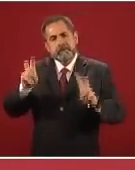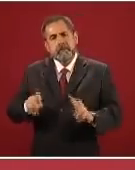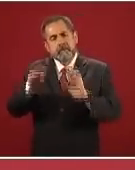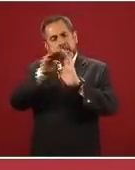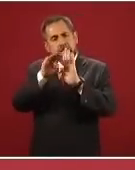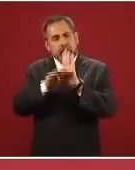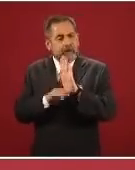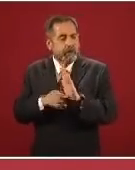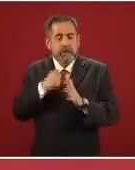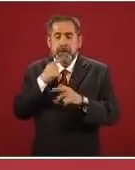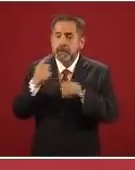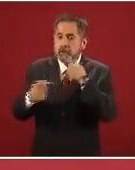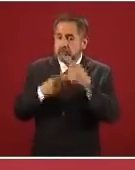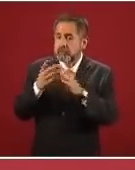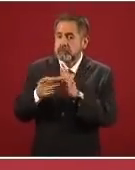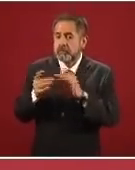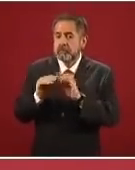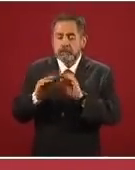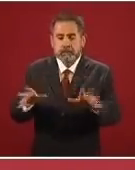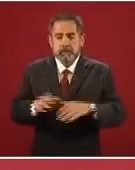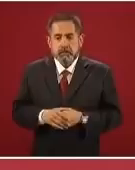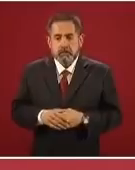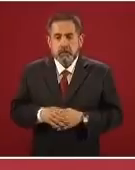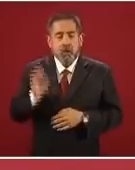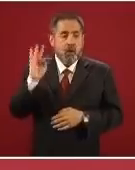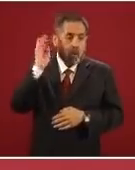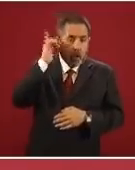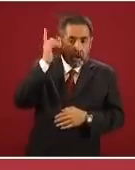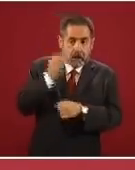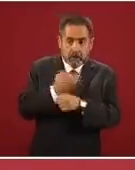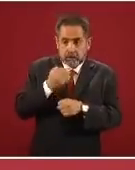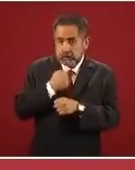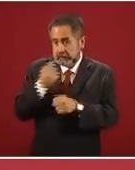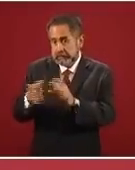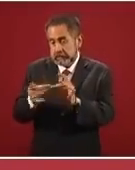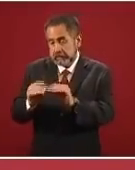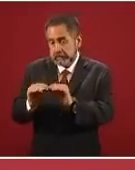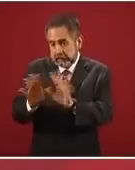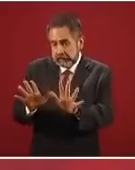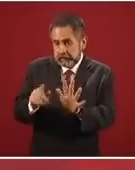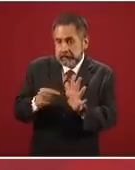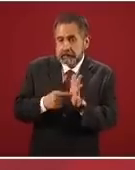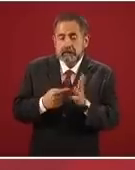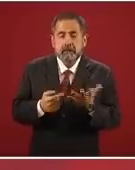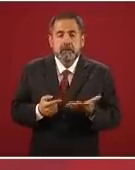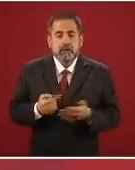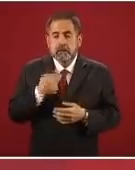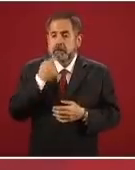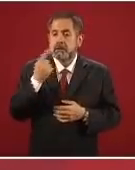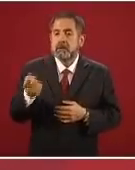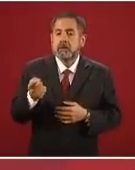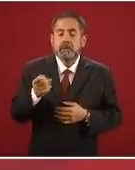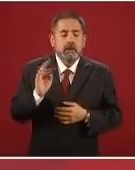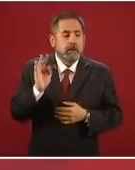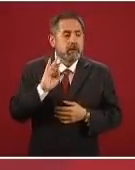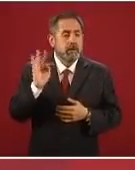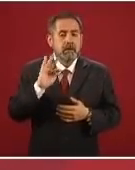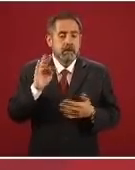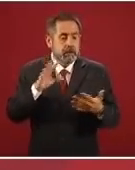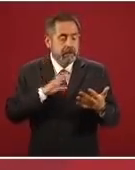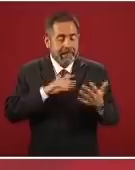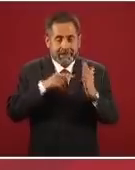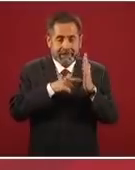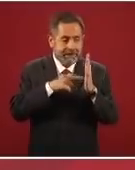este, y se los expliqué, yo espero que con la misma claridad que se lo estoy explicando a usted, y les dije que había una